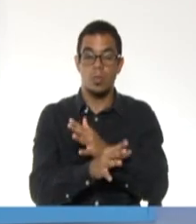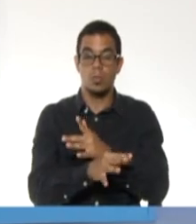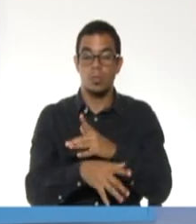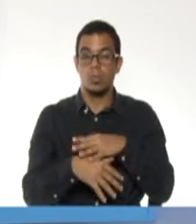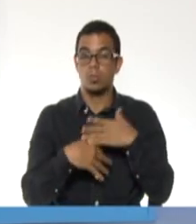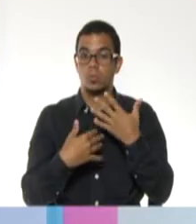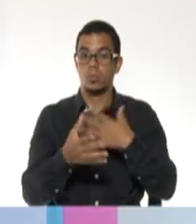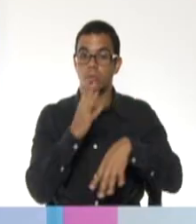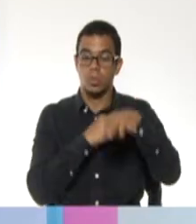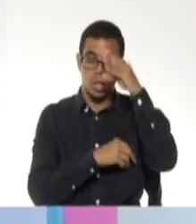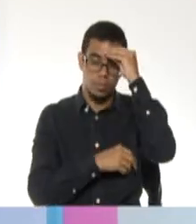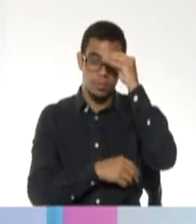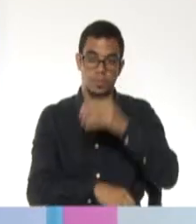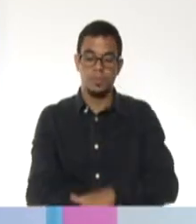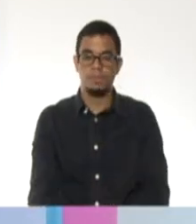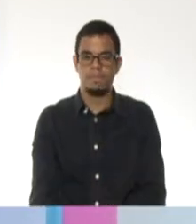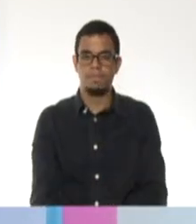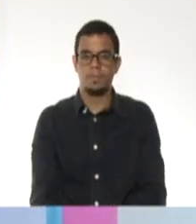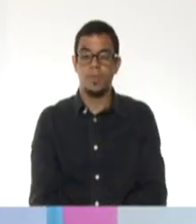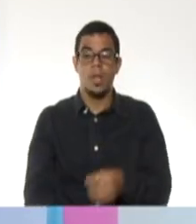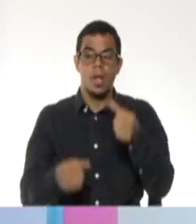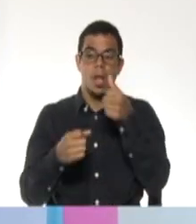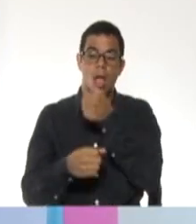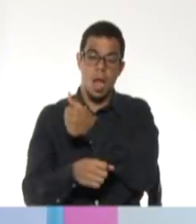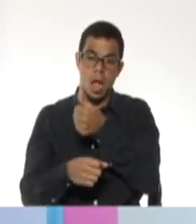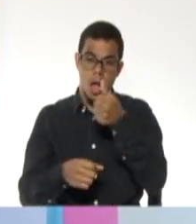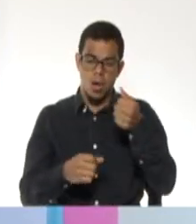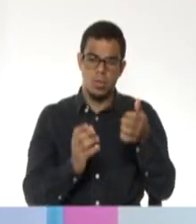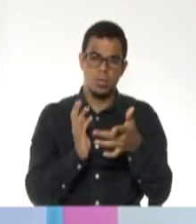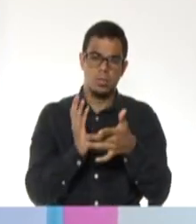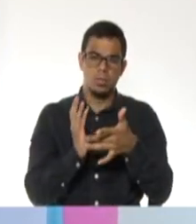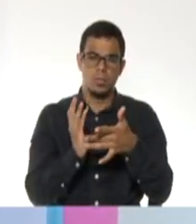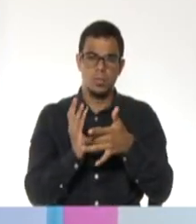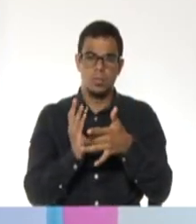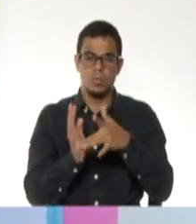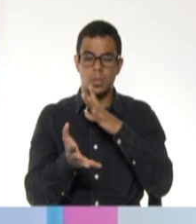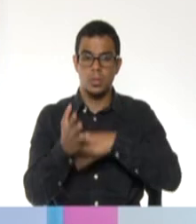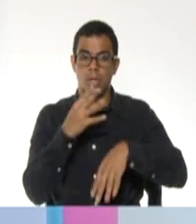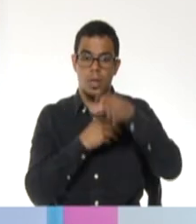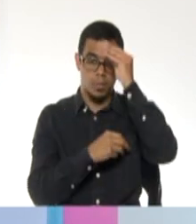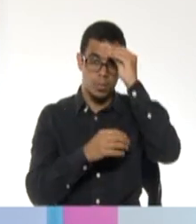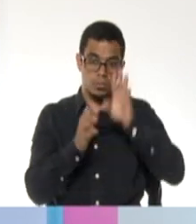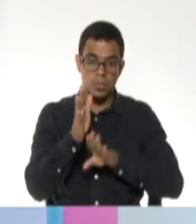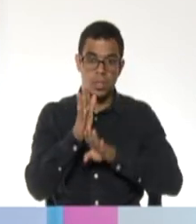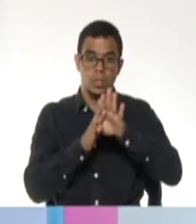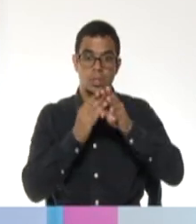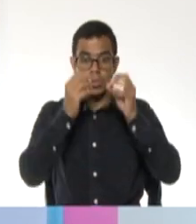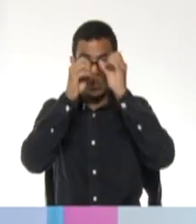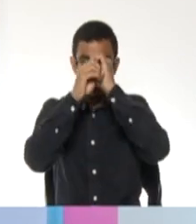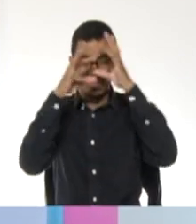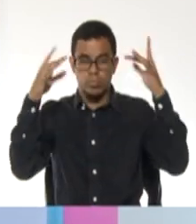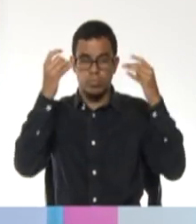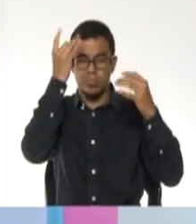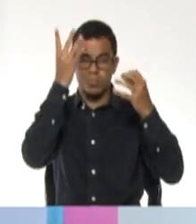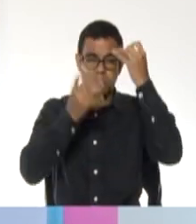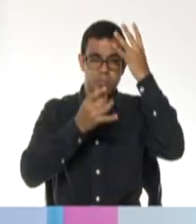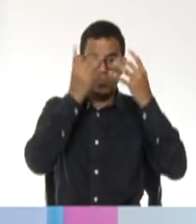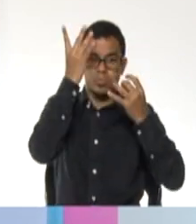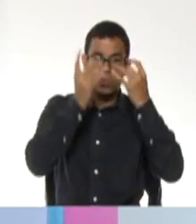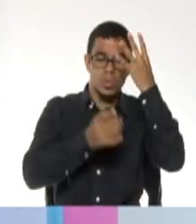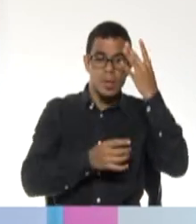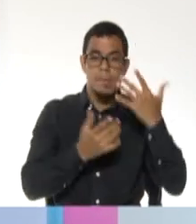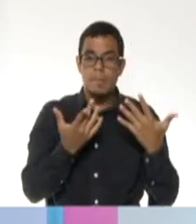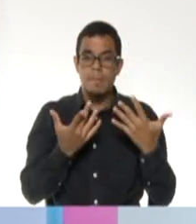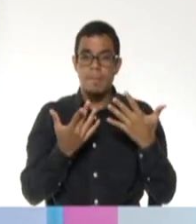lúdico-didácticos. Cada una de estas herramientas fomenta el aprendizaje y el desarrollo de la creatividad, siendo esta la clave